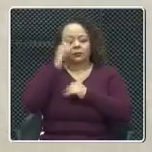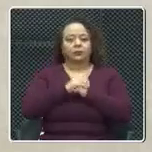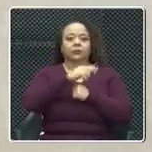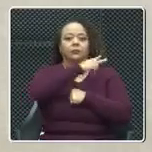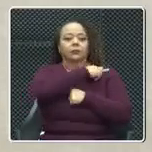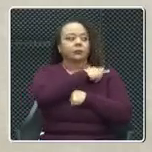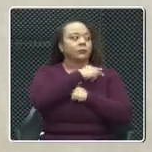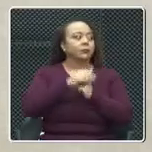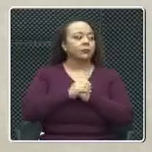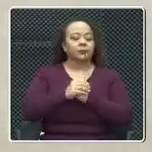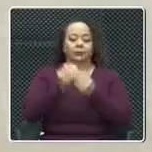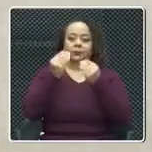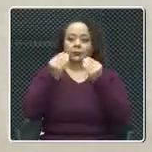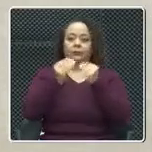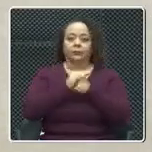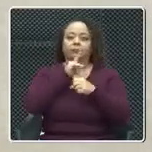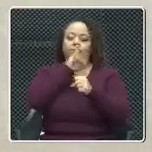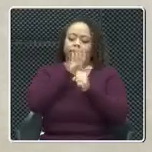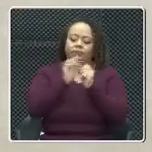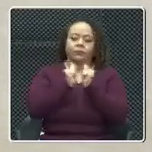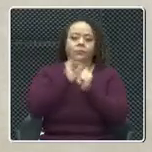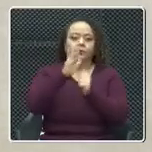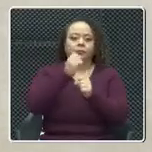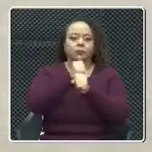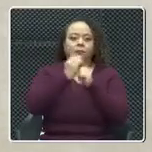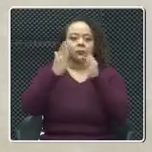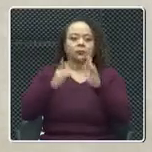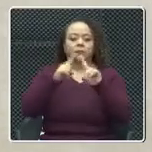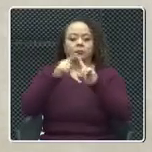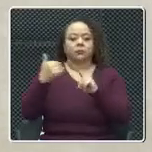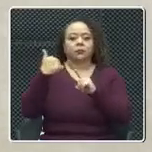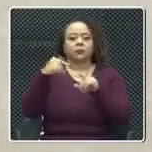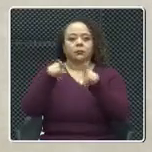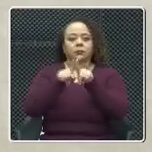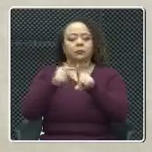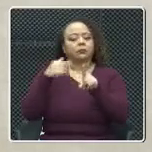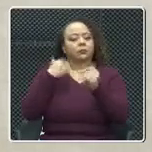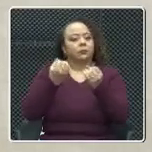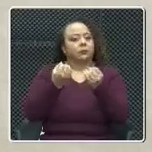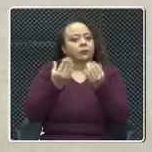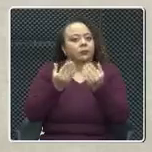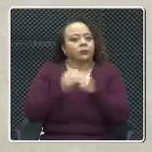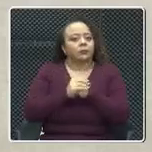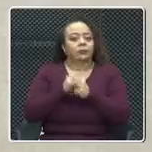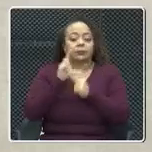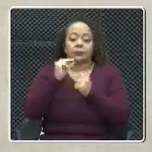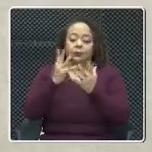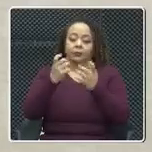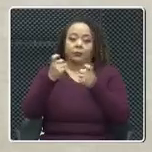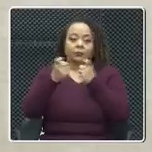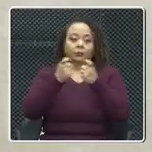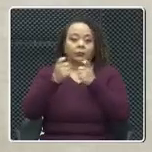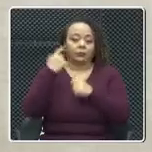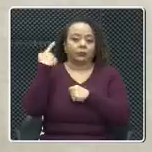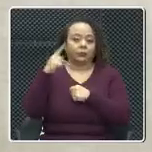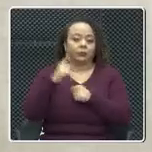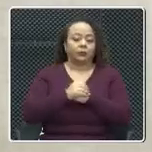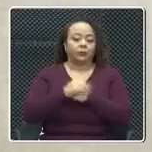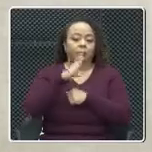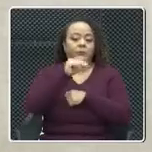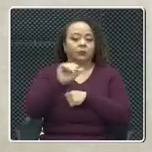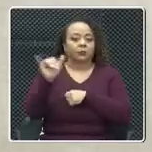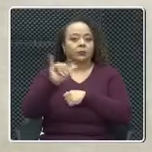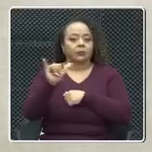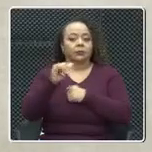muy comprometidos con su trabajador, claro, pero también hay muchos patronos que no han querido gestionar estos riesgos, uh-huh, y que